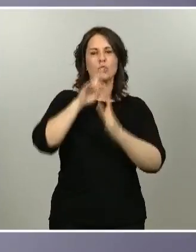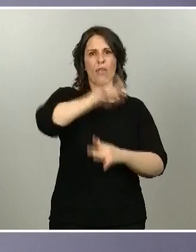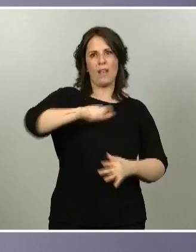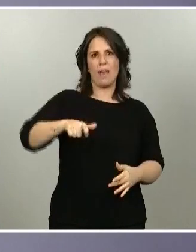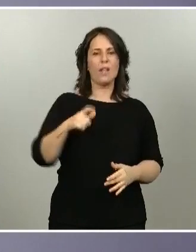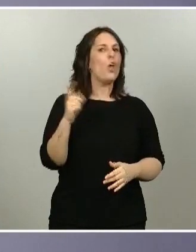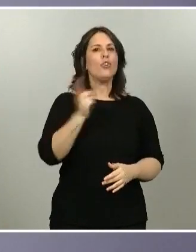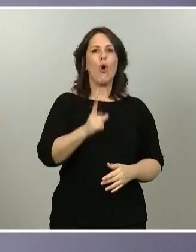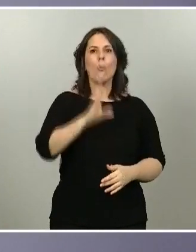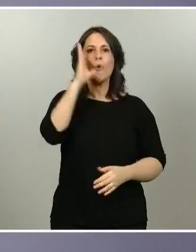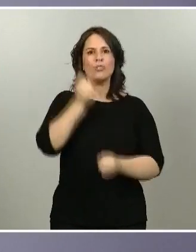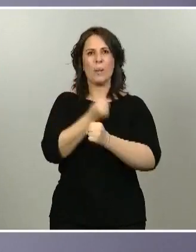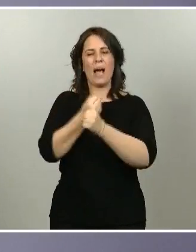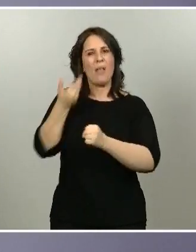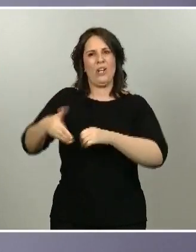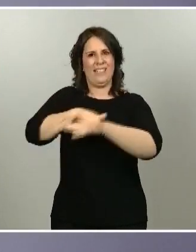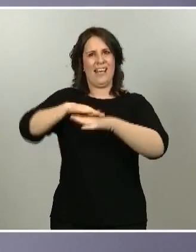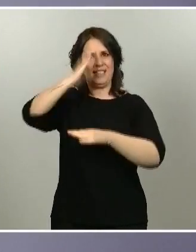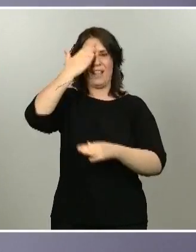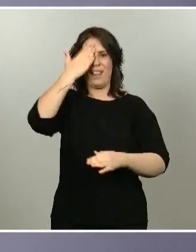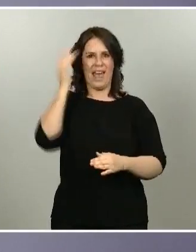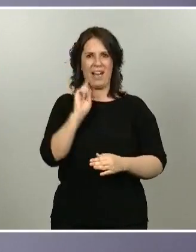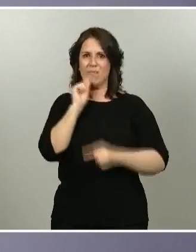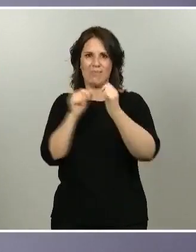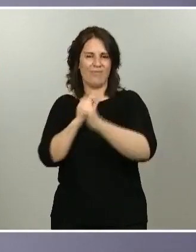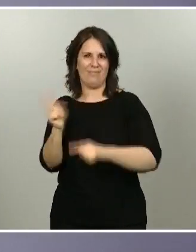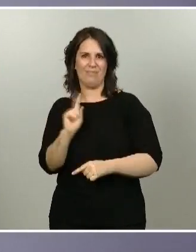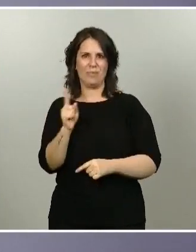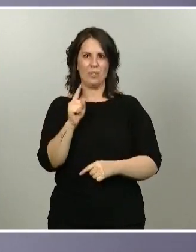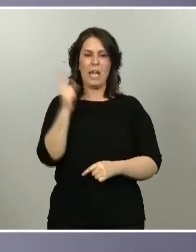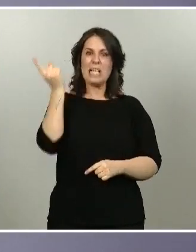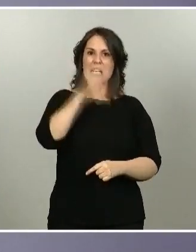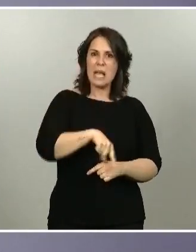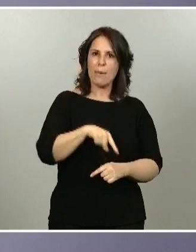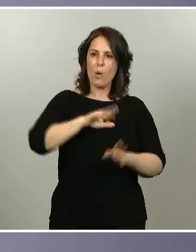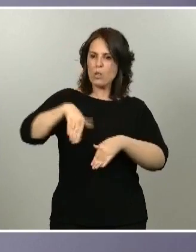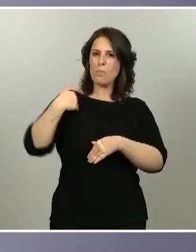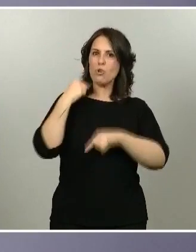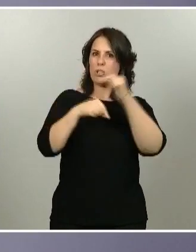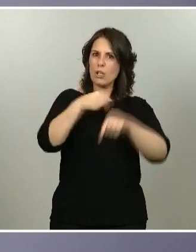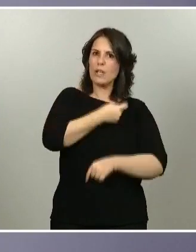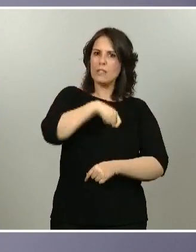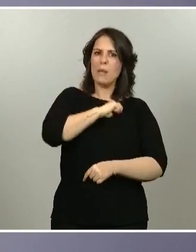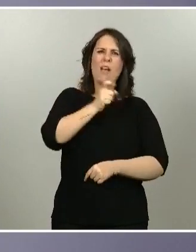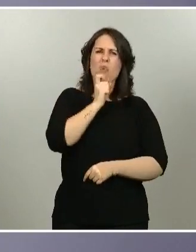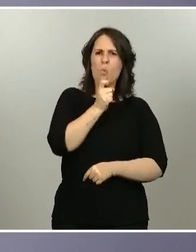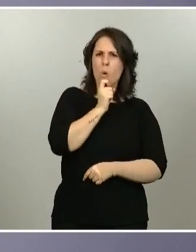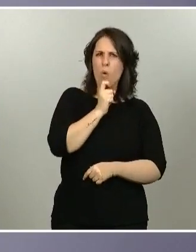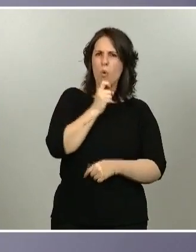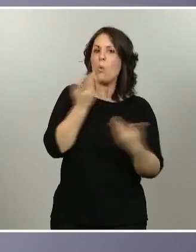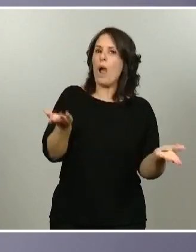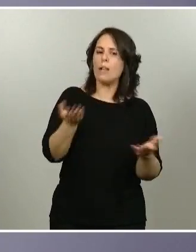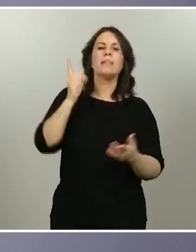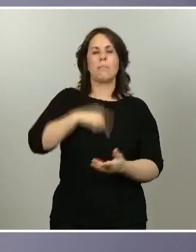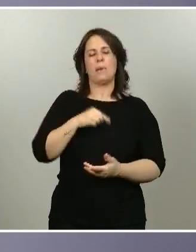trabajadores esenciales. En España, ¿se sabe cómo se están produciendo los últimos contagios? En un sentido parecido, pregunta también Radio Intereconomía, dado que el